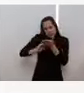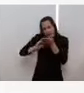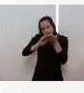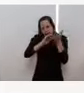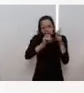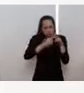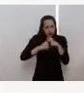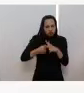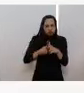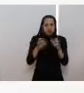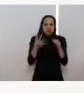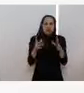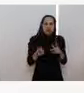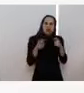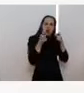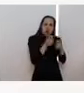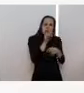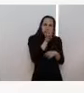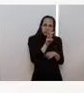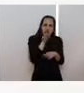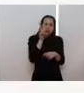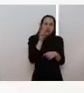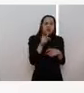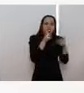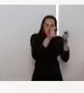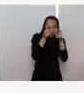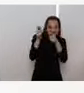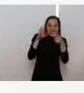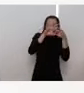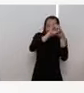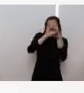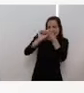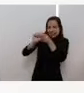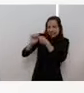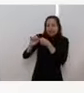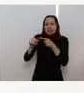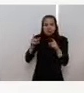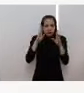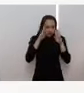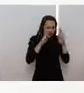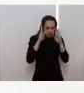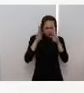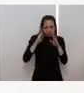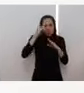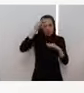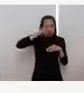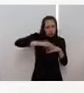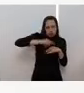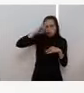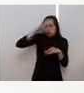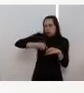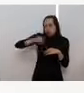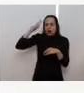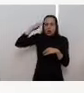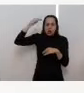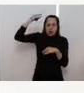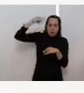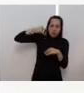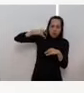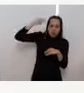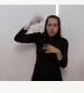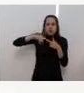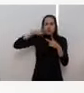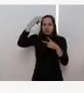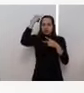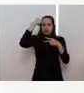88 mil 627 citas parente para la realización de imágenes hablamos de tomografías hablamos de